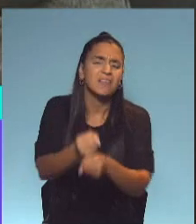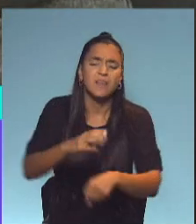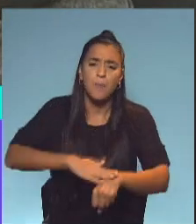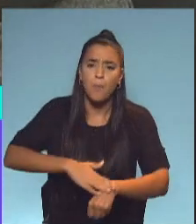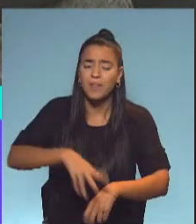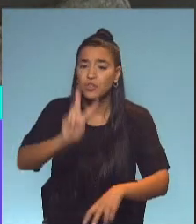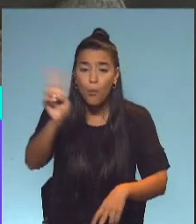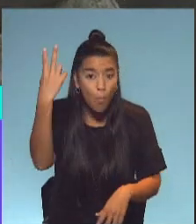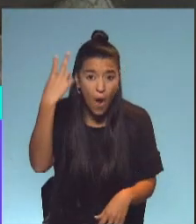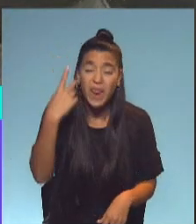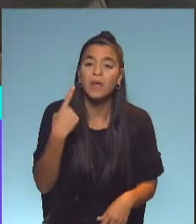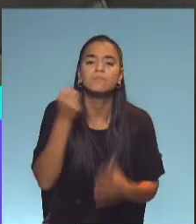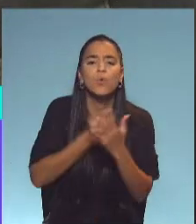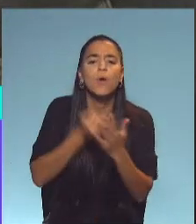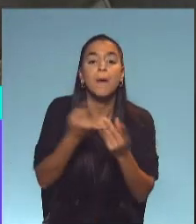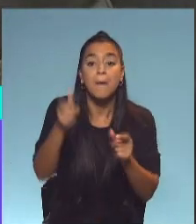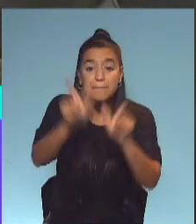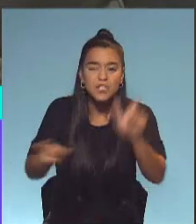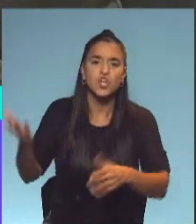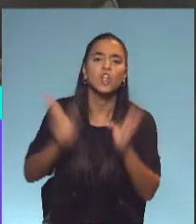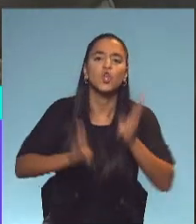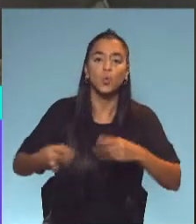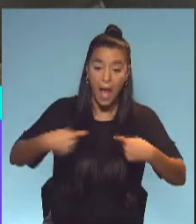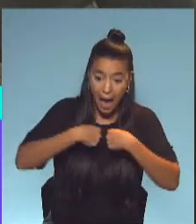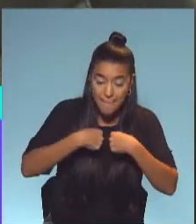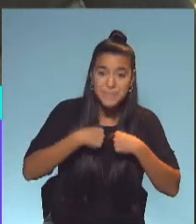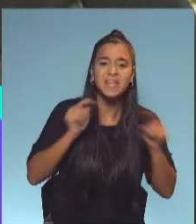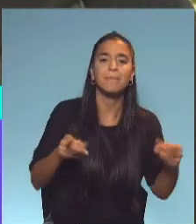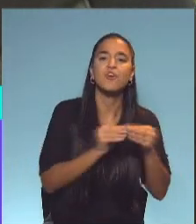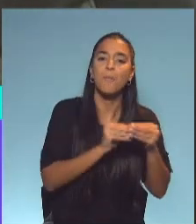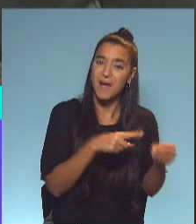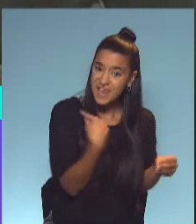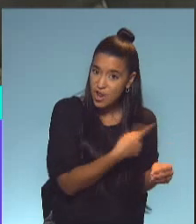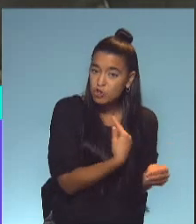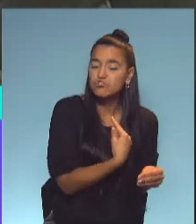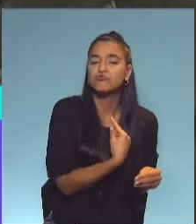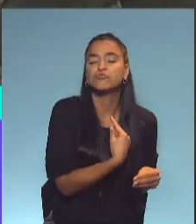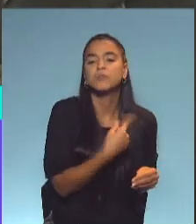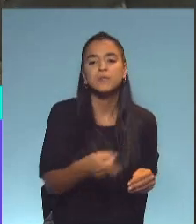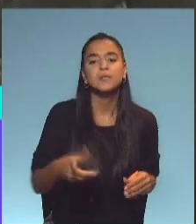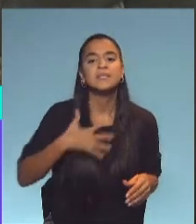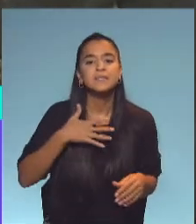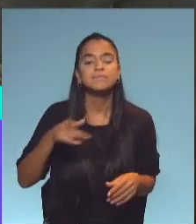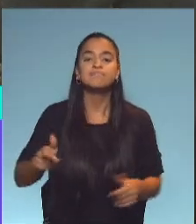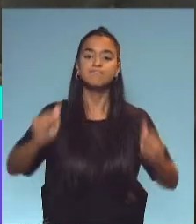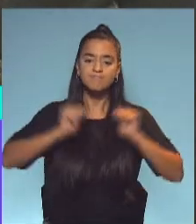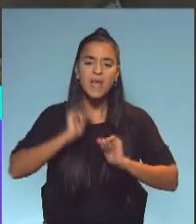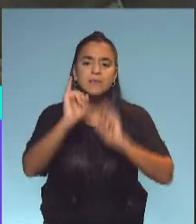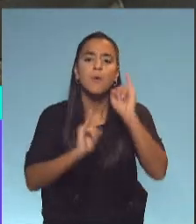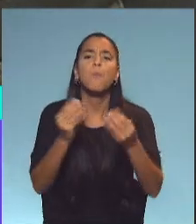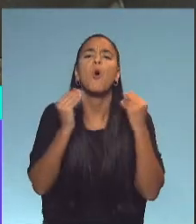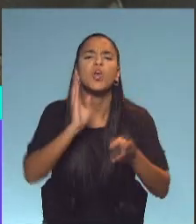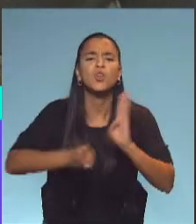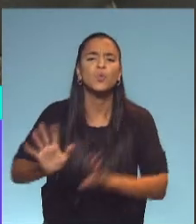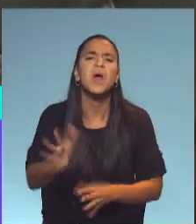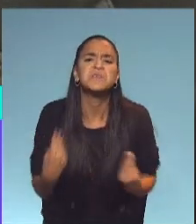respirar es porque esta gente que me torturó, a mí y a mis compañeros, se siente explicarle a nuestras familias el por qué lo